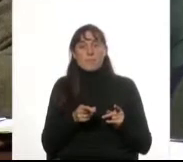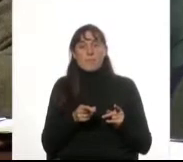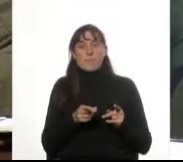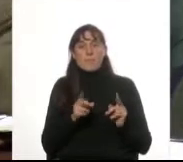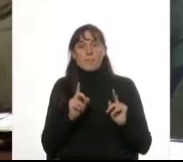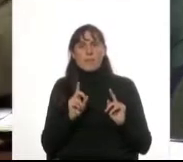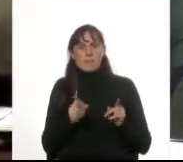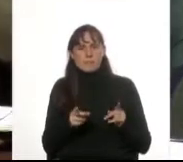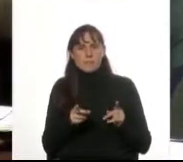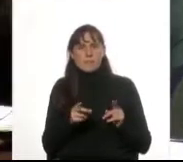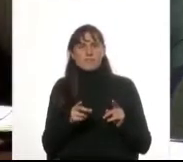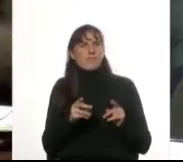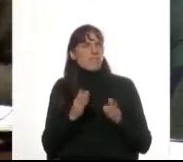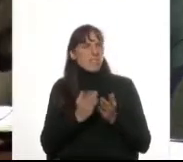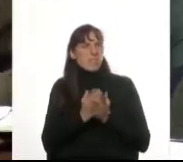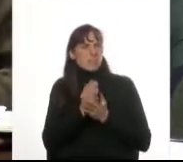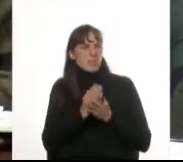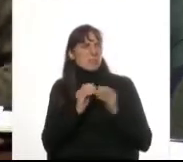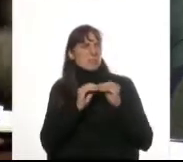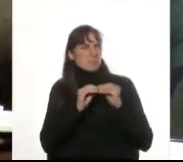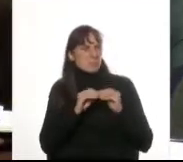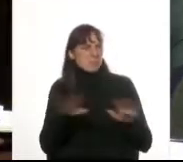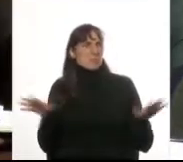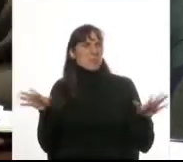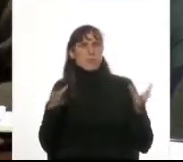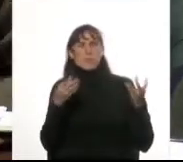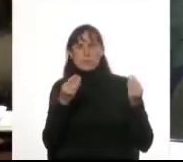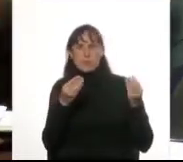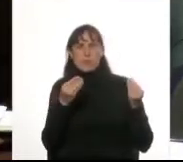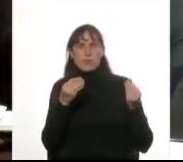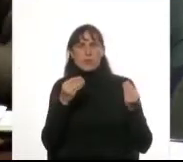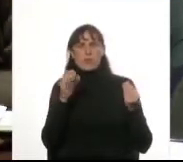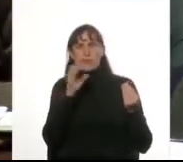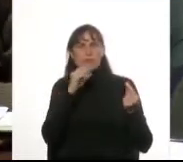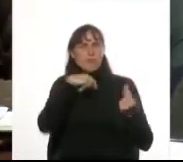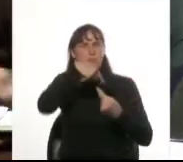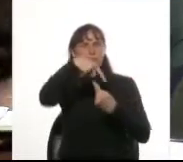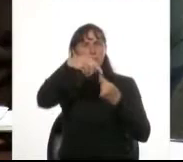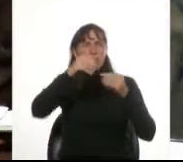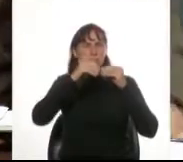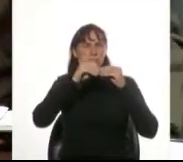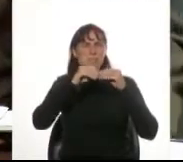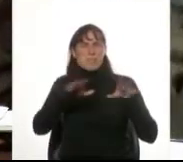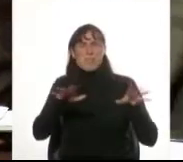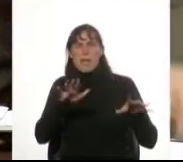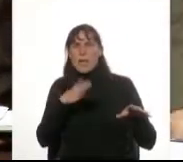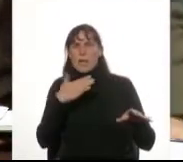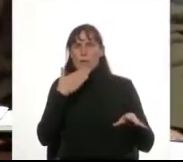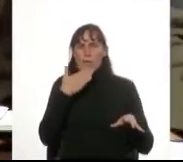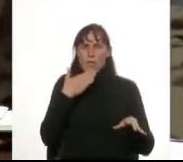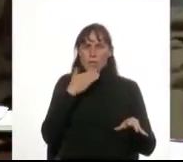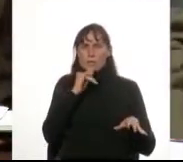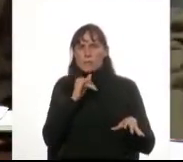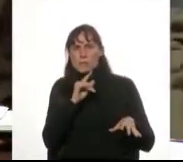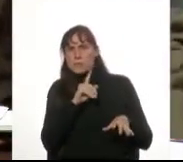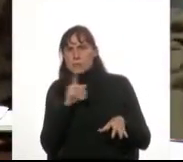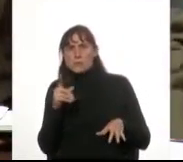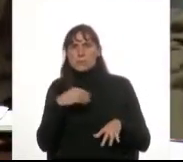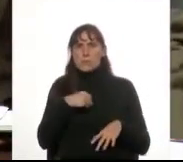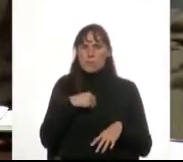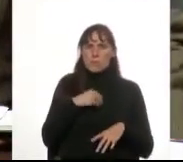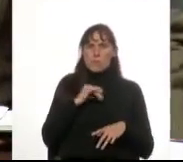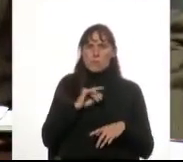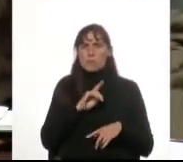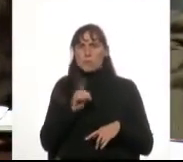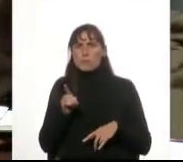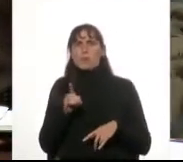Se afecta vía escándalo sistemáticamente y con una rutina de confiar y desconfiar. Y se